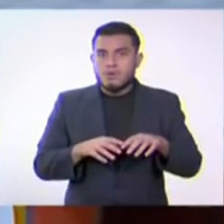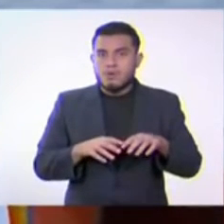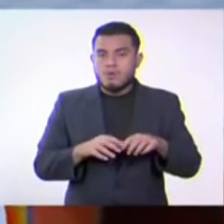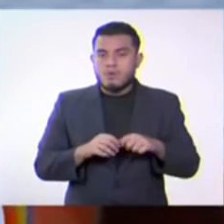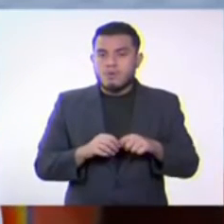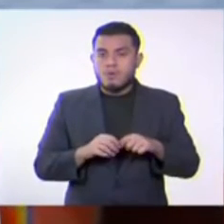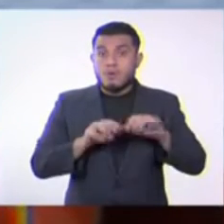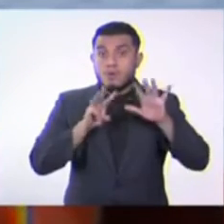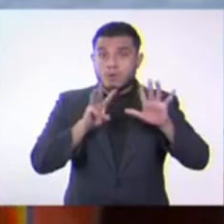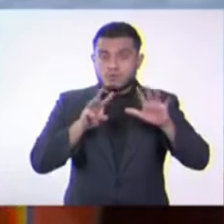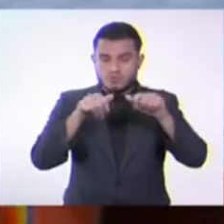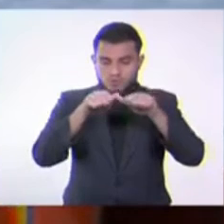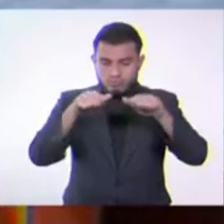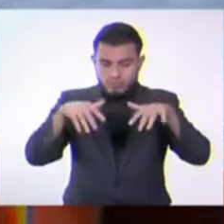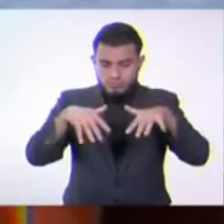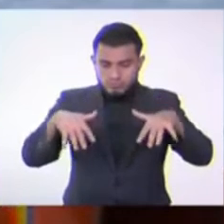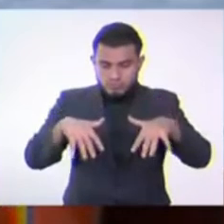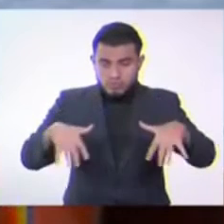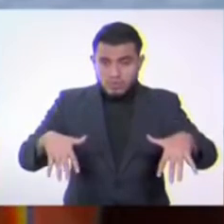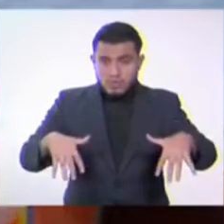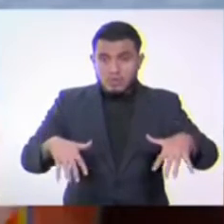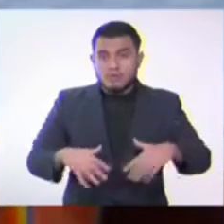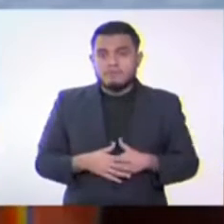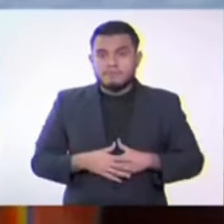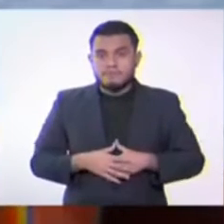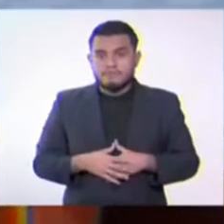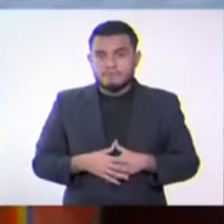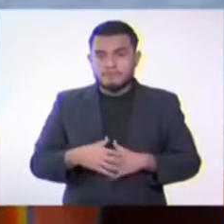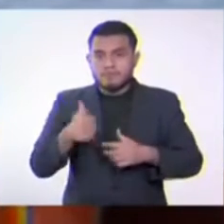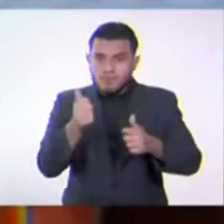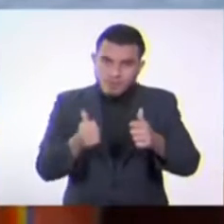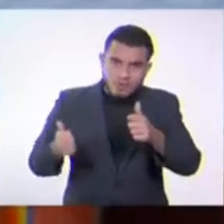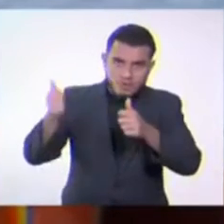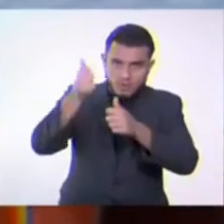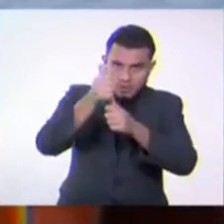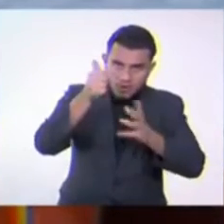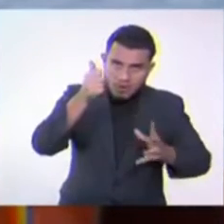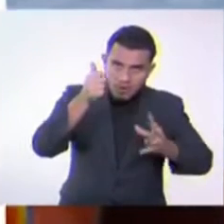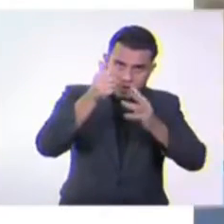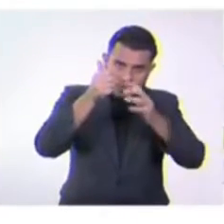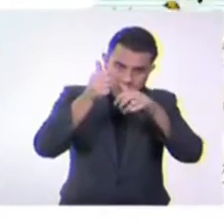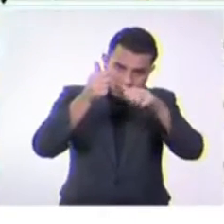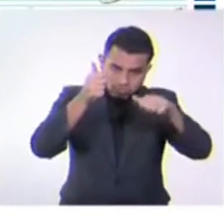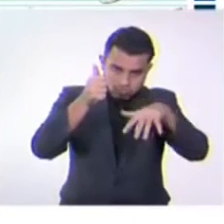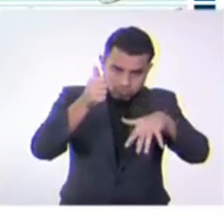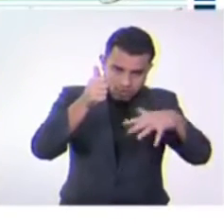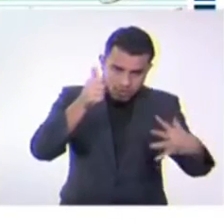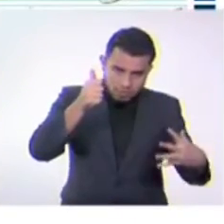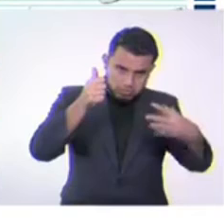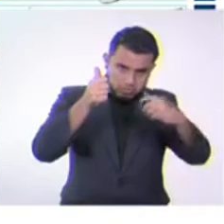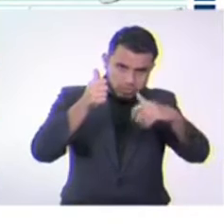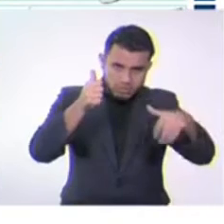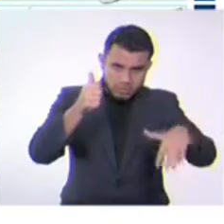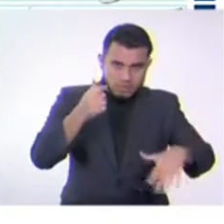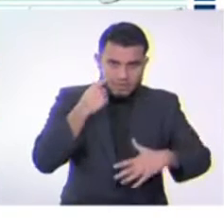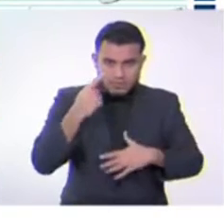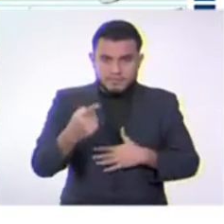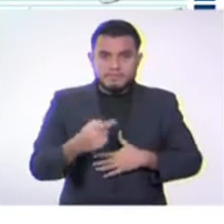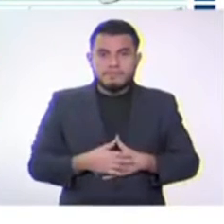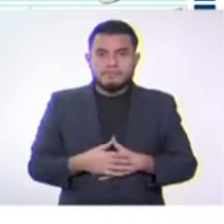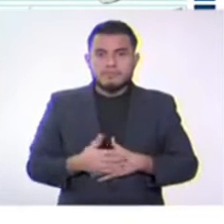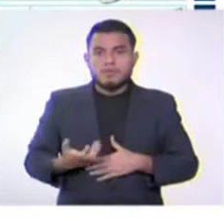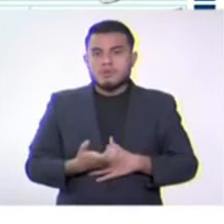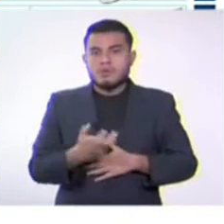categorías jerárquicas. Jerárquico quiere decir que uno agrupa o engloba al otro. Estas categorías las